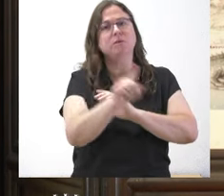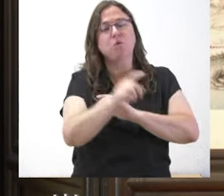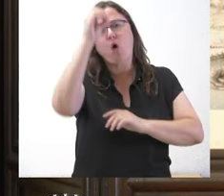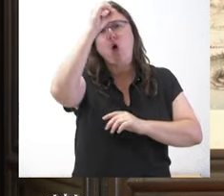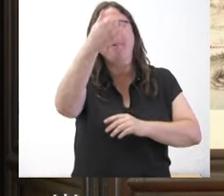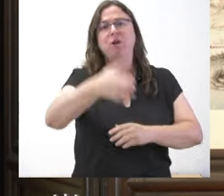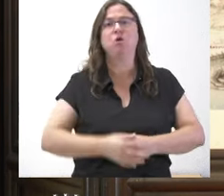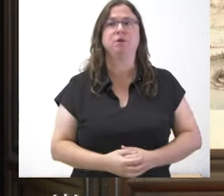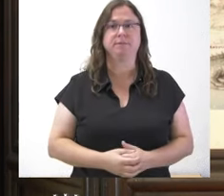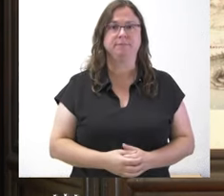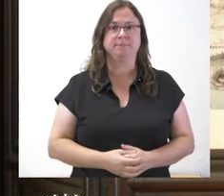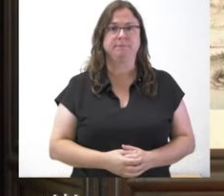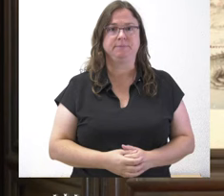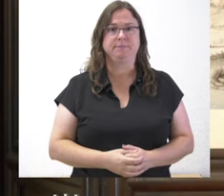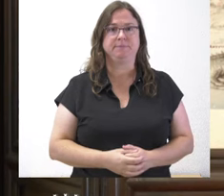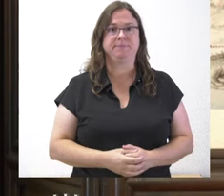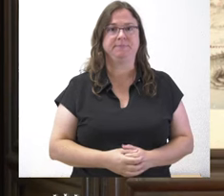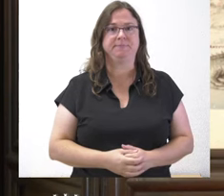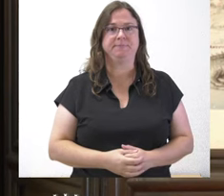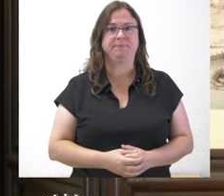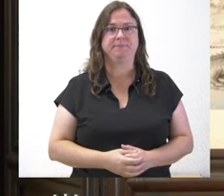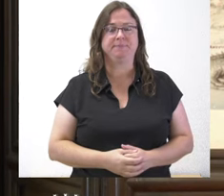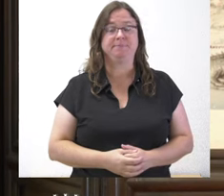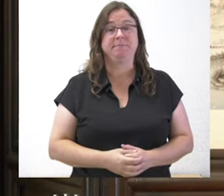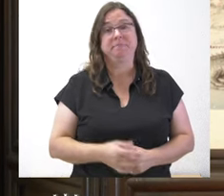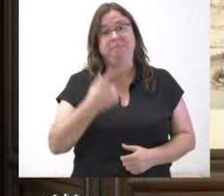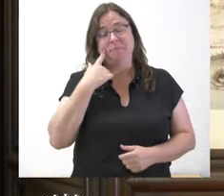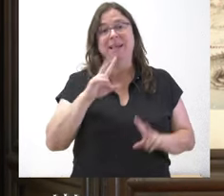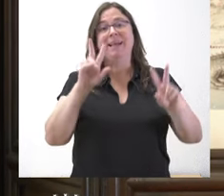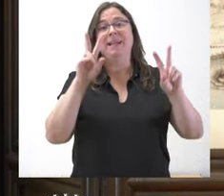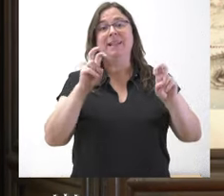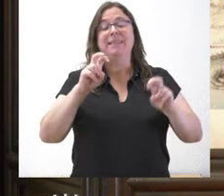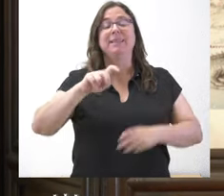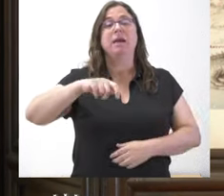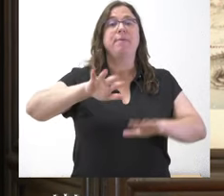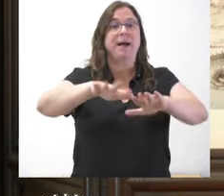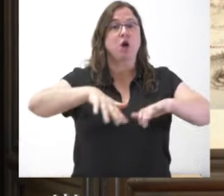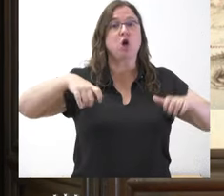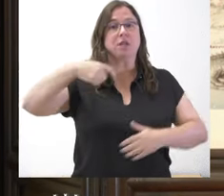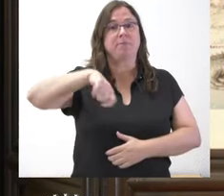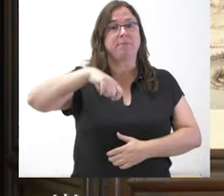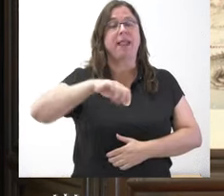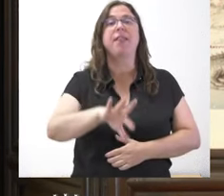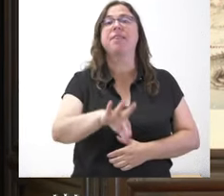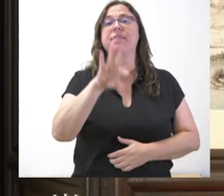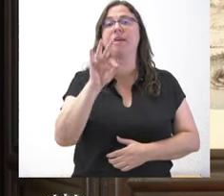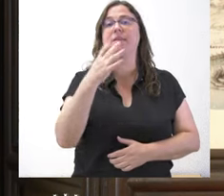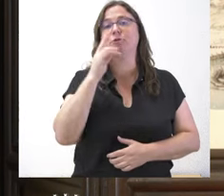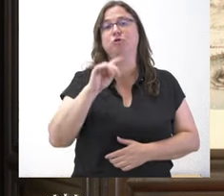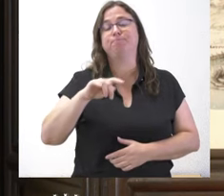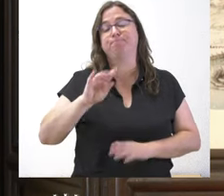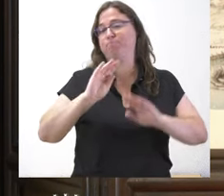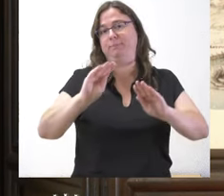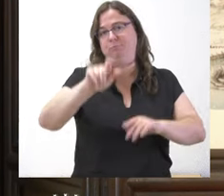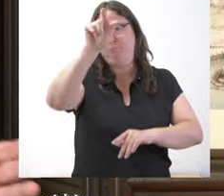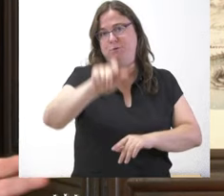opinión al respecto mire respecto de la presidencia de las Cortes es una decisión que le corresponde al propio presidente de